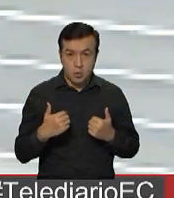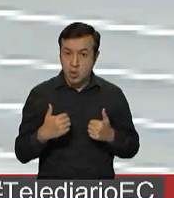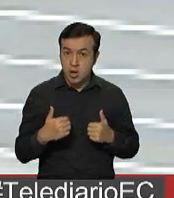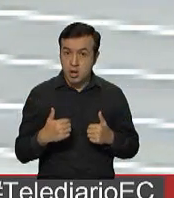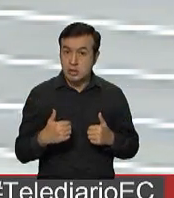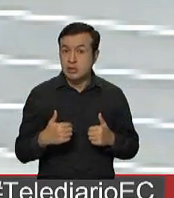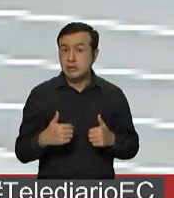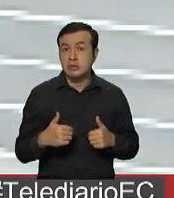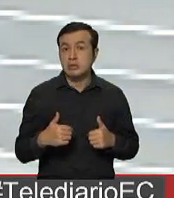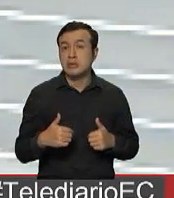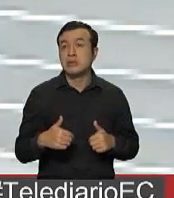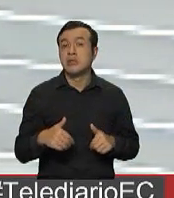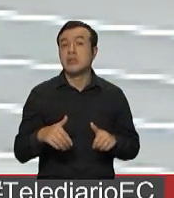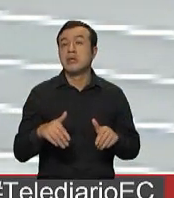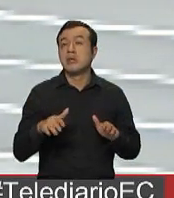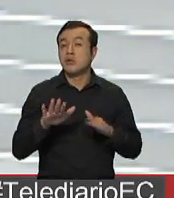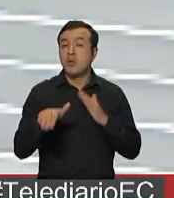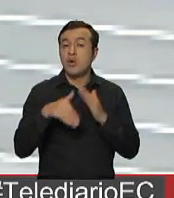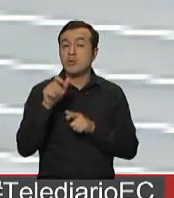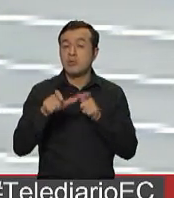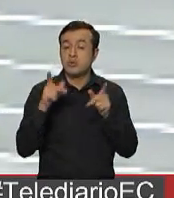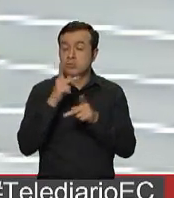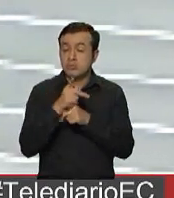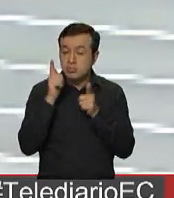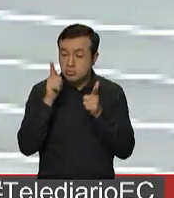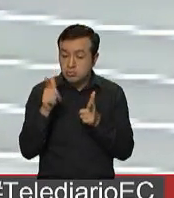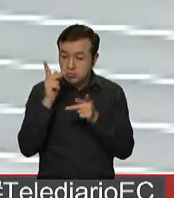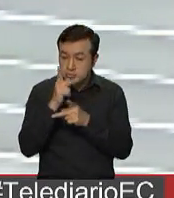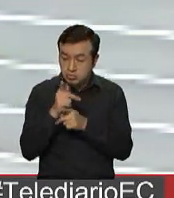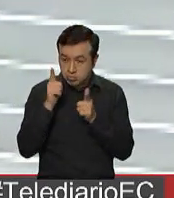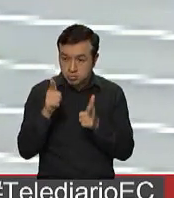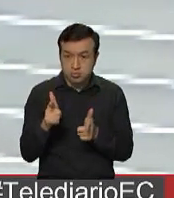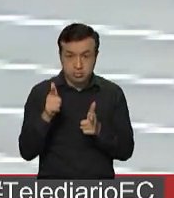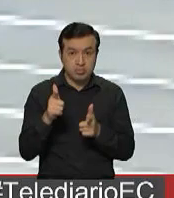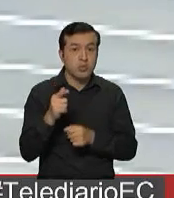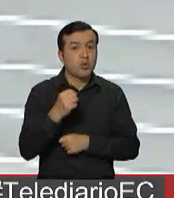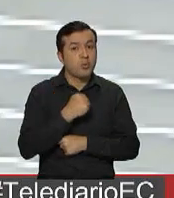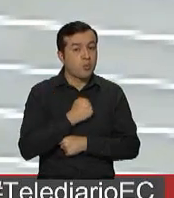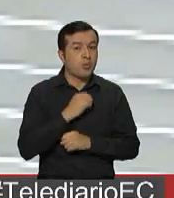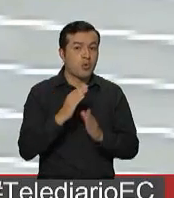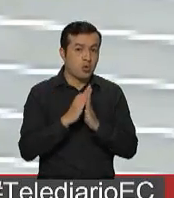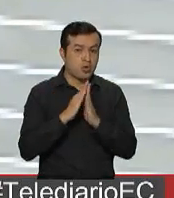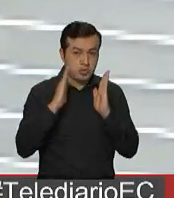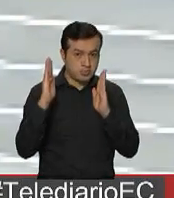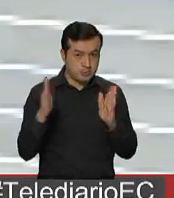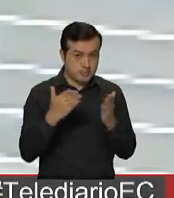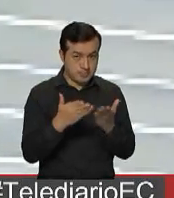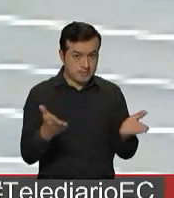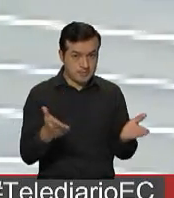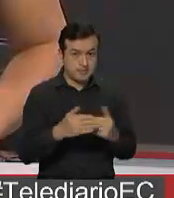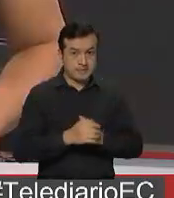y a todos los que los cuidan. Con nuestra oración acerquémonos a ellos.